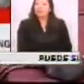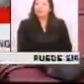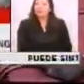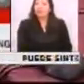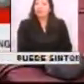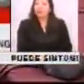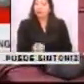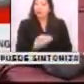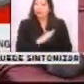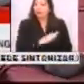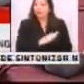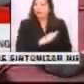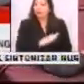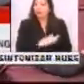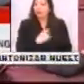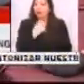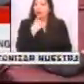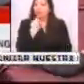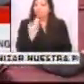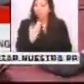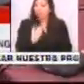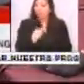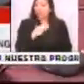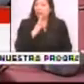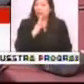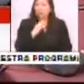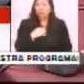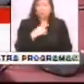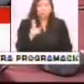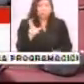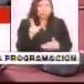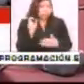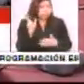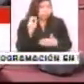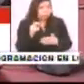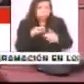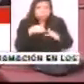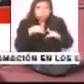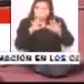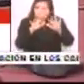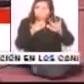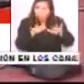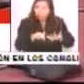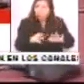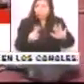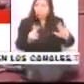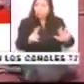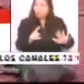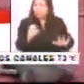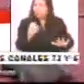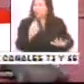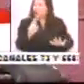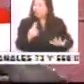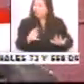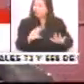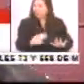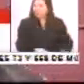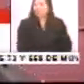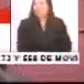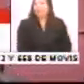Dicha fiscalía me ha tomado mi declaración con fecha 17 de octubre del